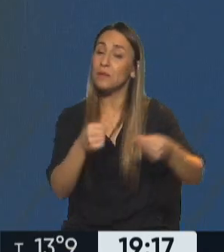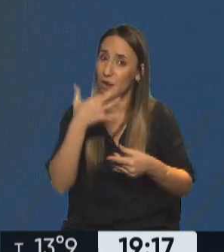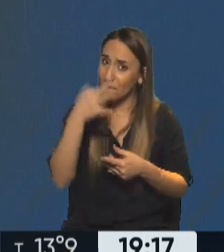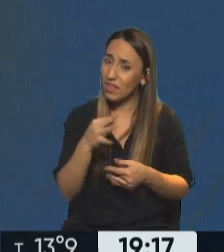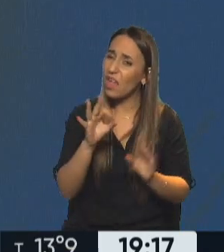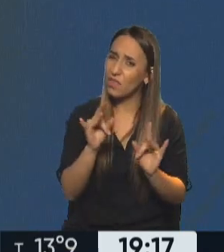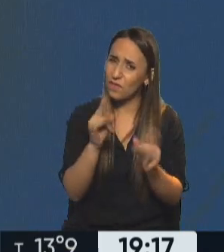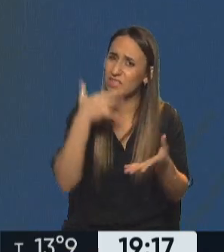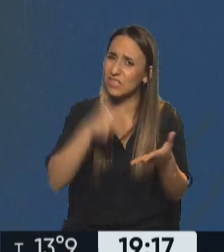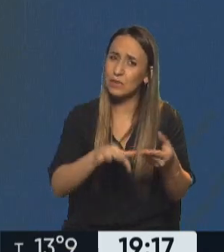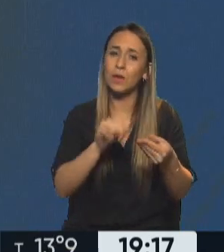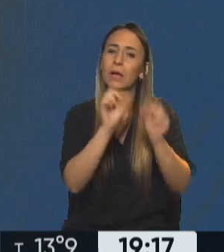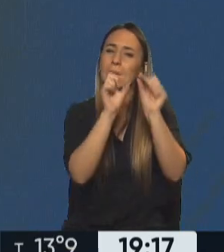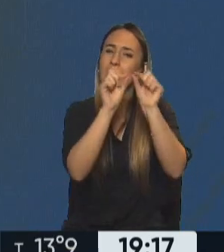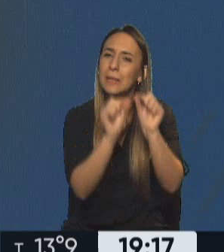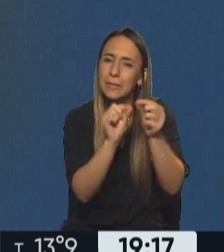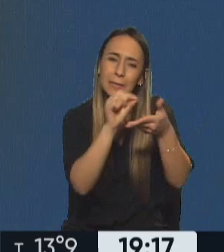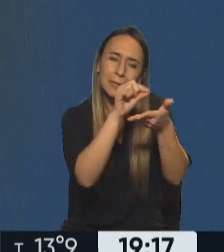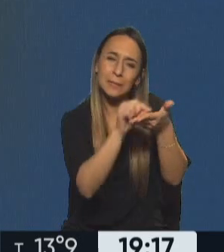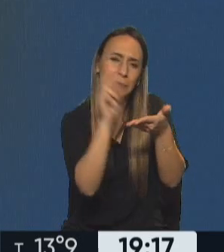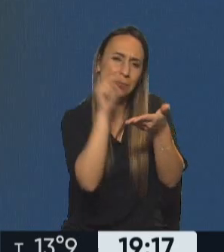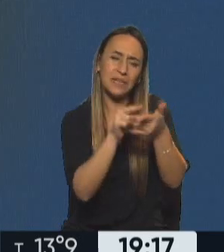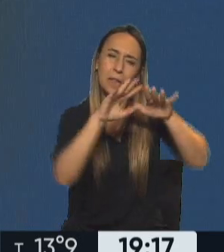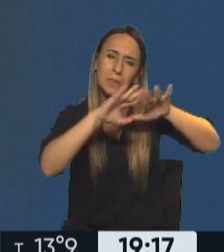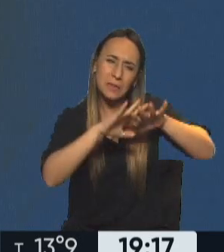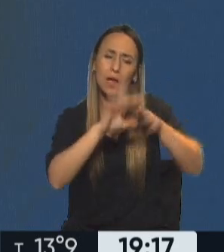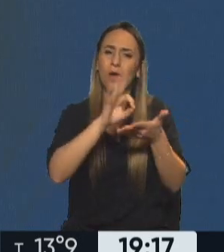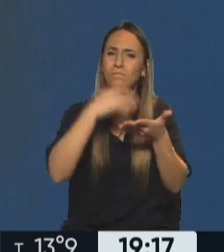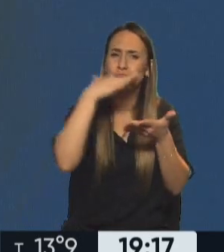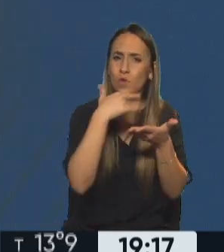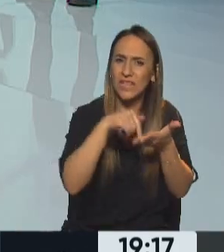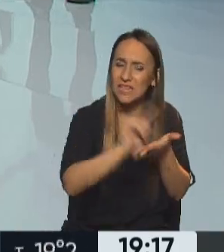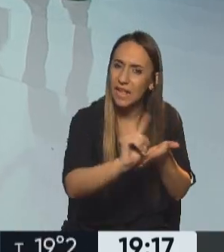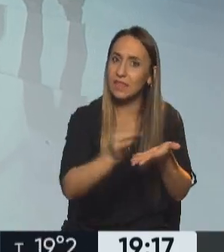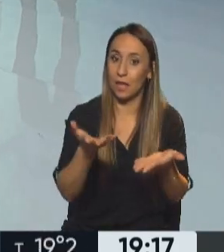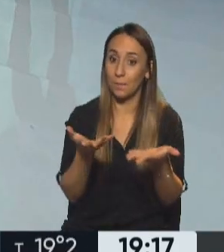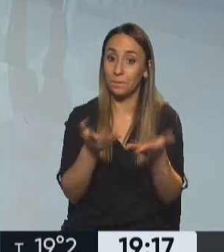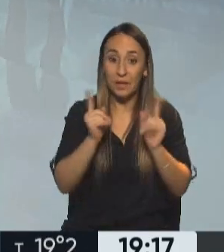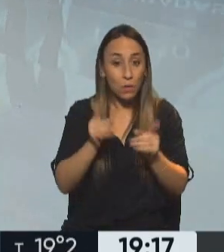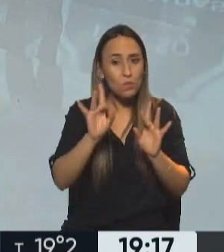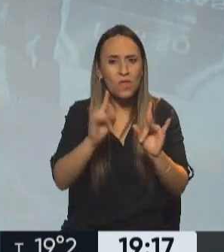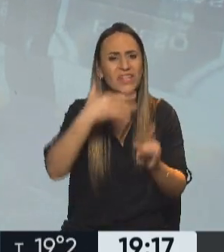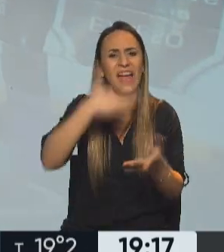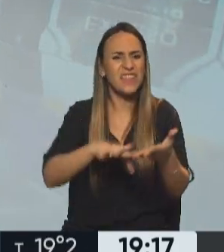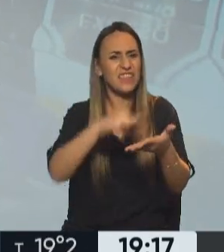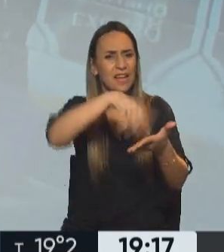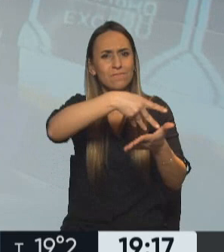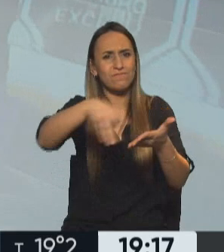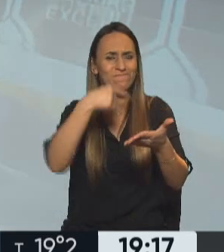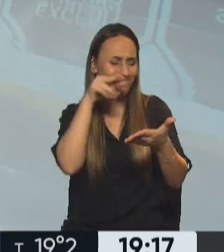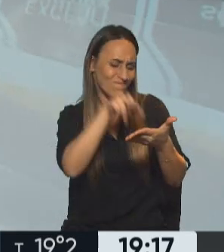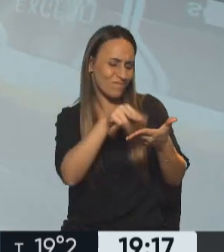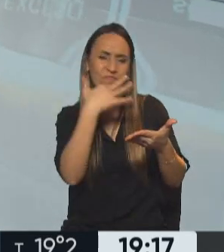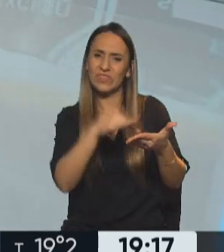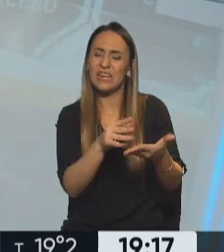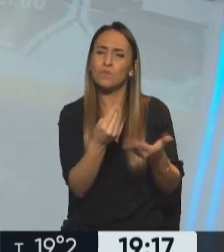muy leerla, difícil, porque está chiquita, porque la letra es difusa. A veces es realmente muy complejo, chiquita y muy difícil de entender. A veces dice, bueno, tiene